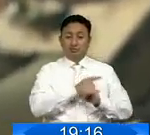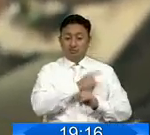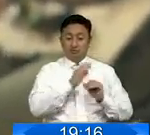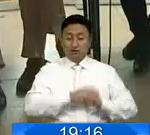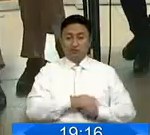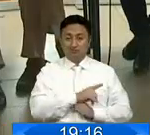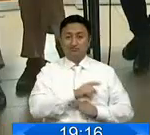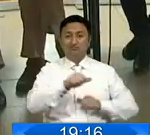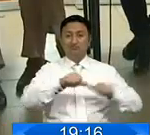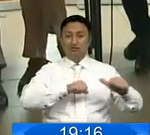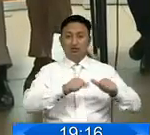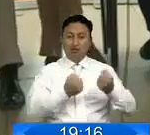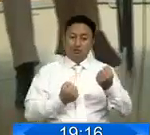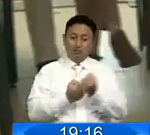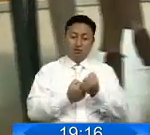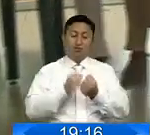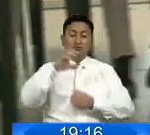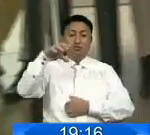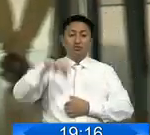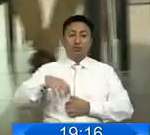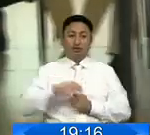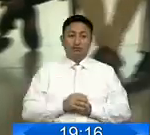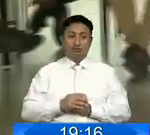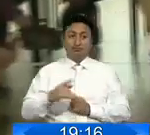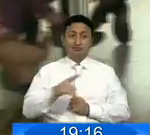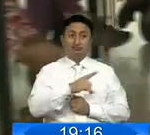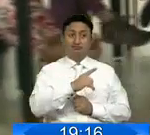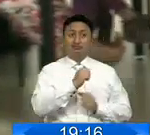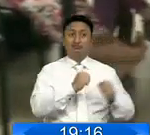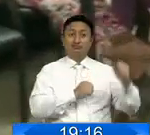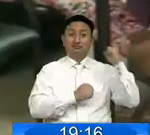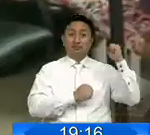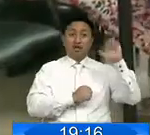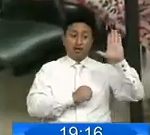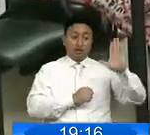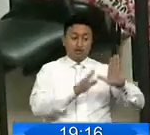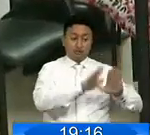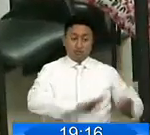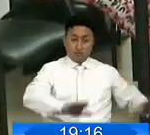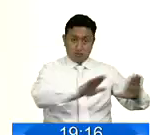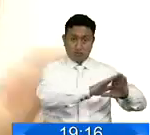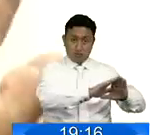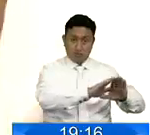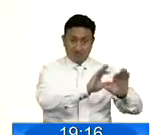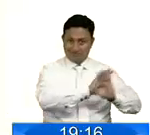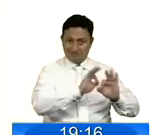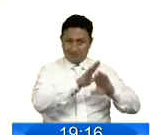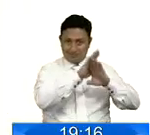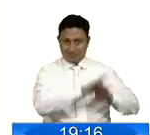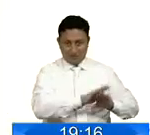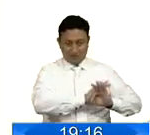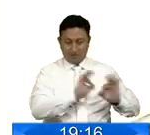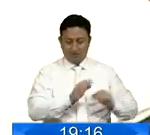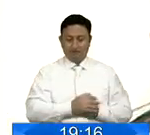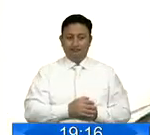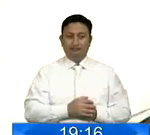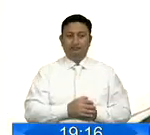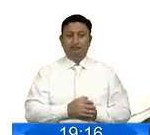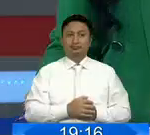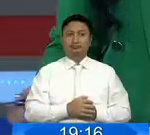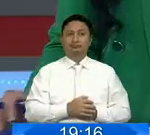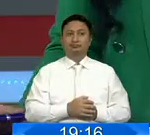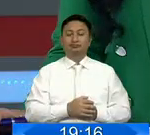brindar asesoría al Estado para garantizar que no se produzcan vulneraciones, en especial en Pastaza, informó Sofía